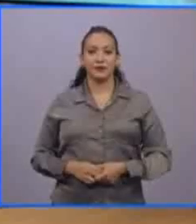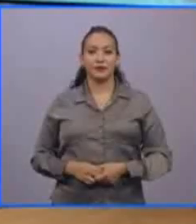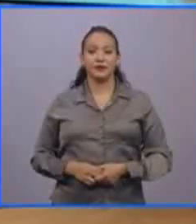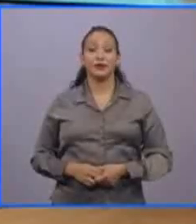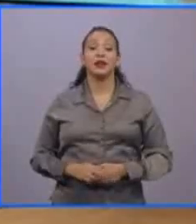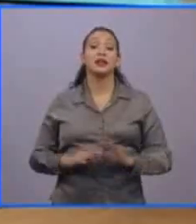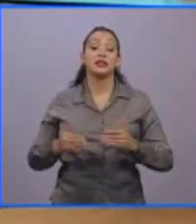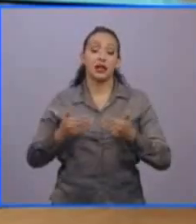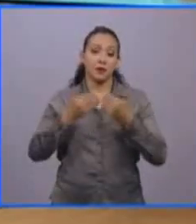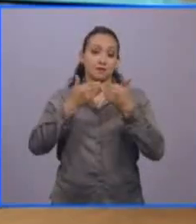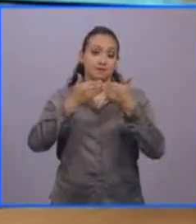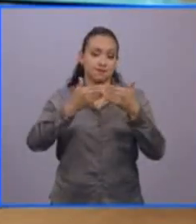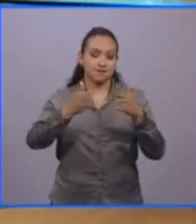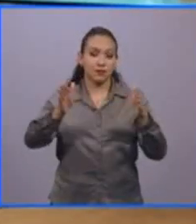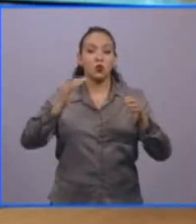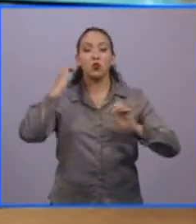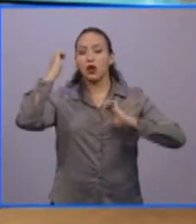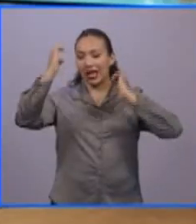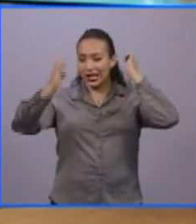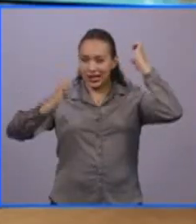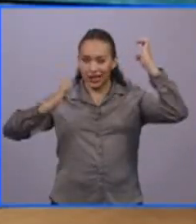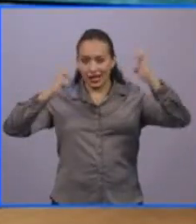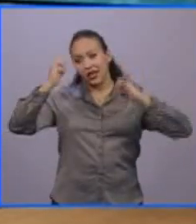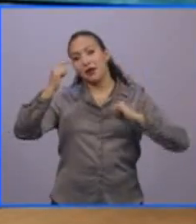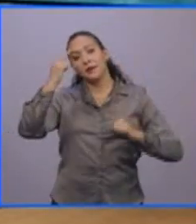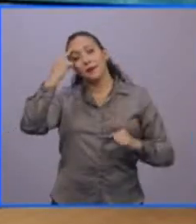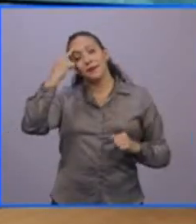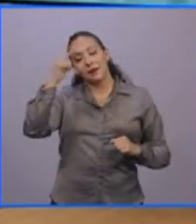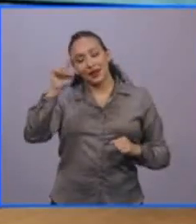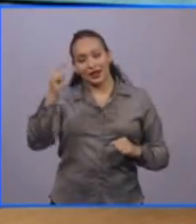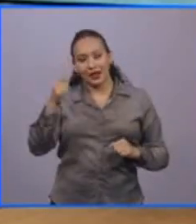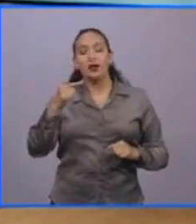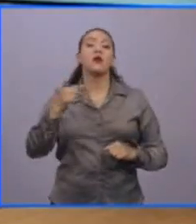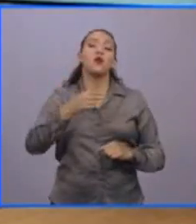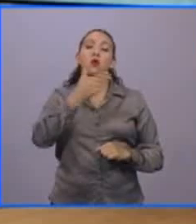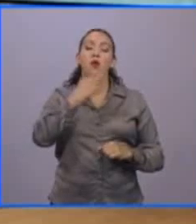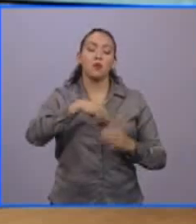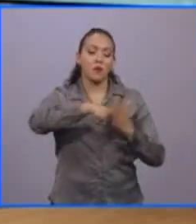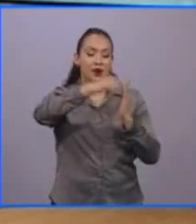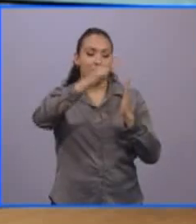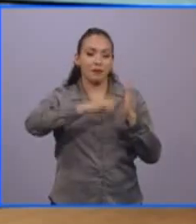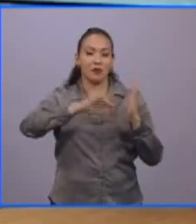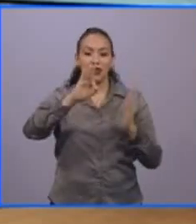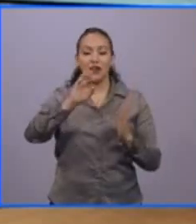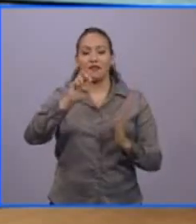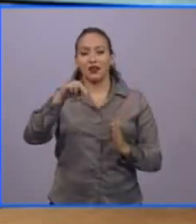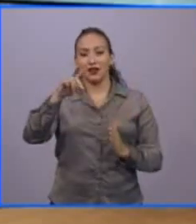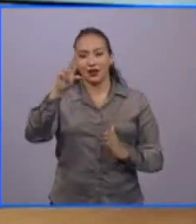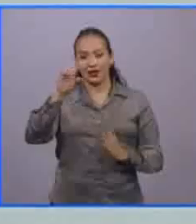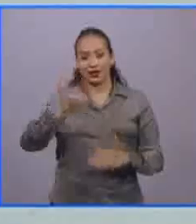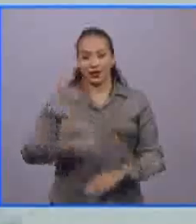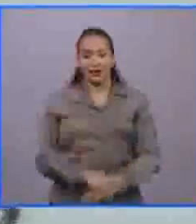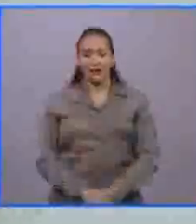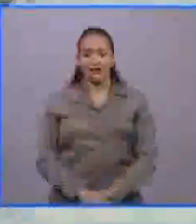Y fue abierta al público una exposición que rinde tributo al escritor y pintor mexicano Fernando del Paso.